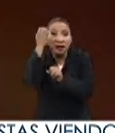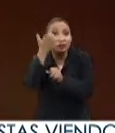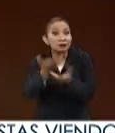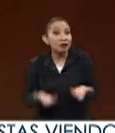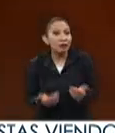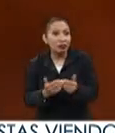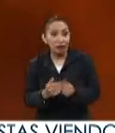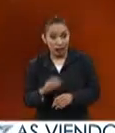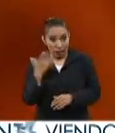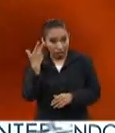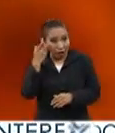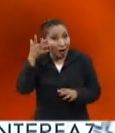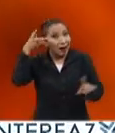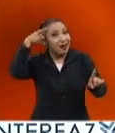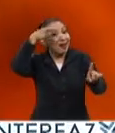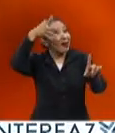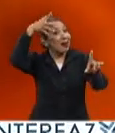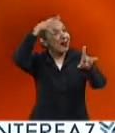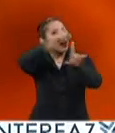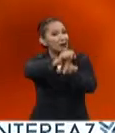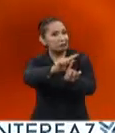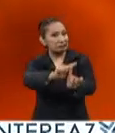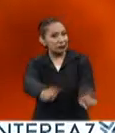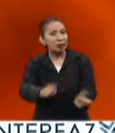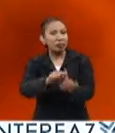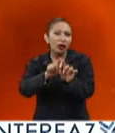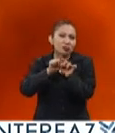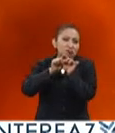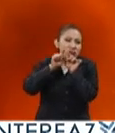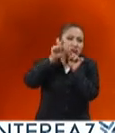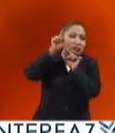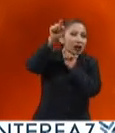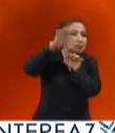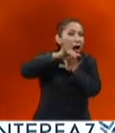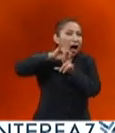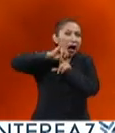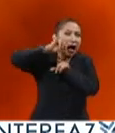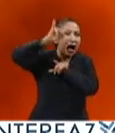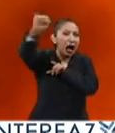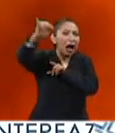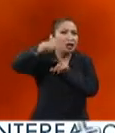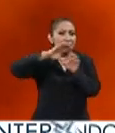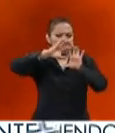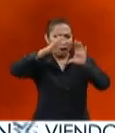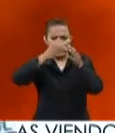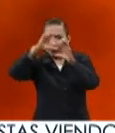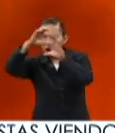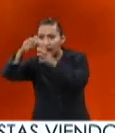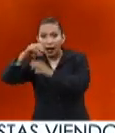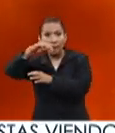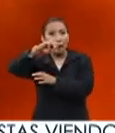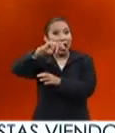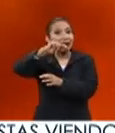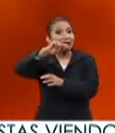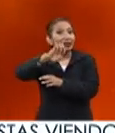espacial. Ahora las metas son de ir más lejos, interplanetario, a